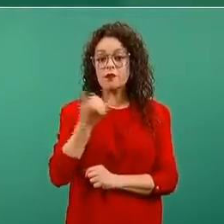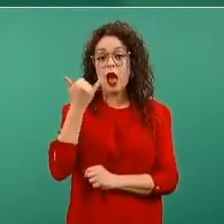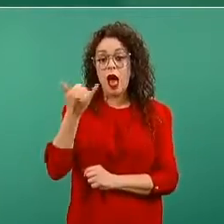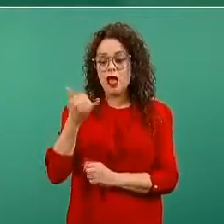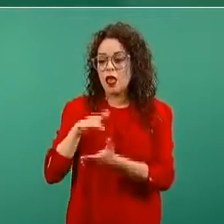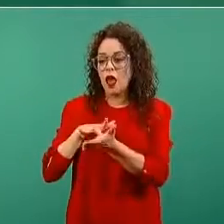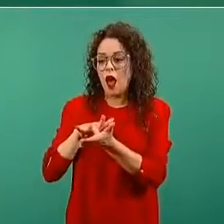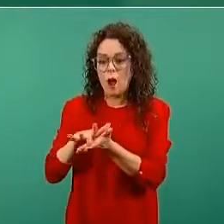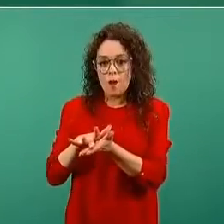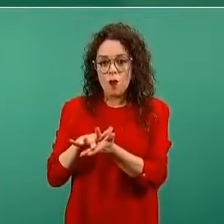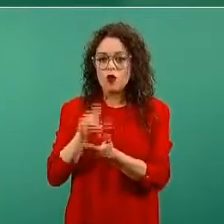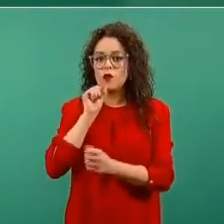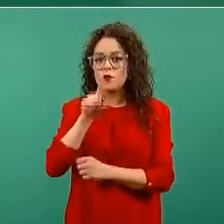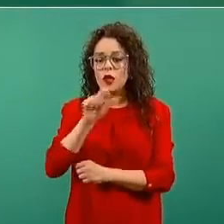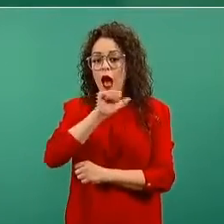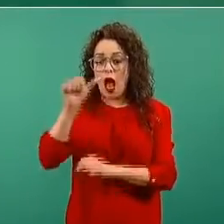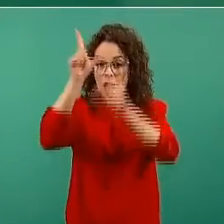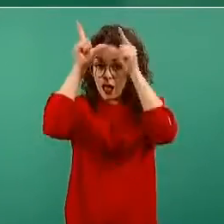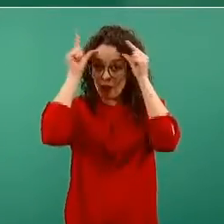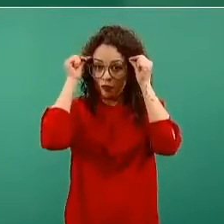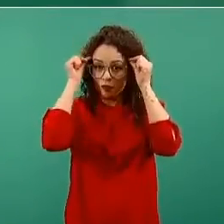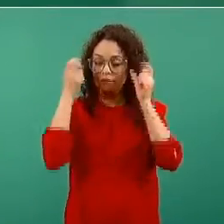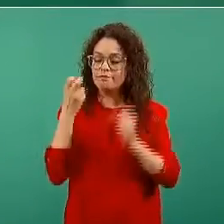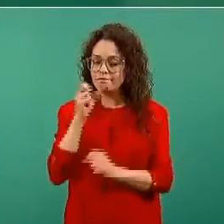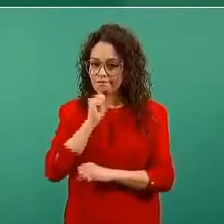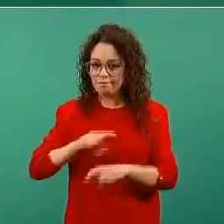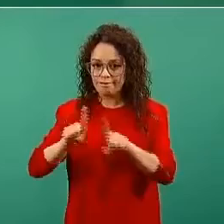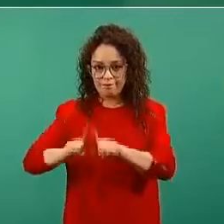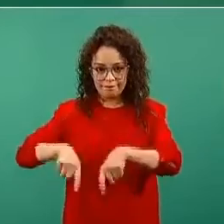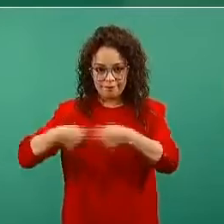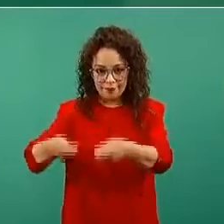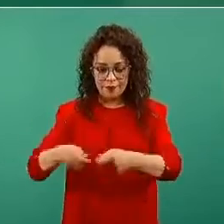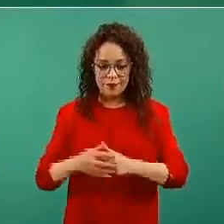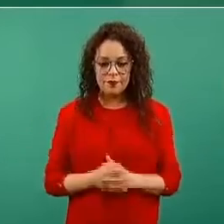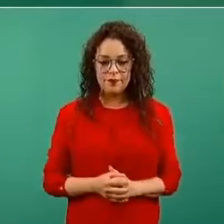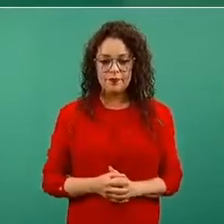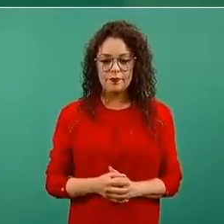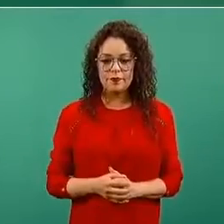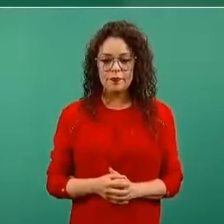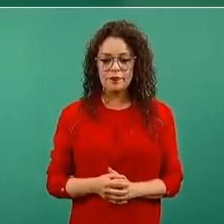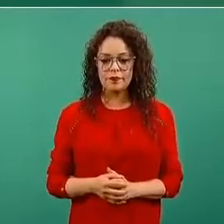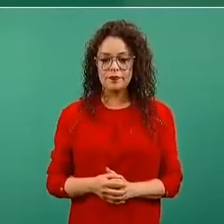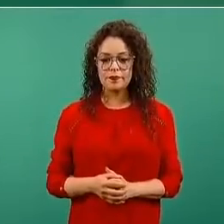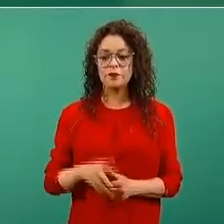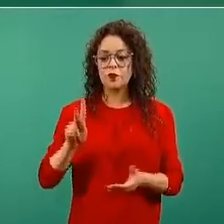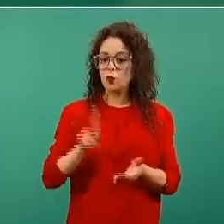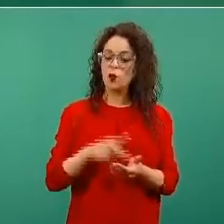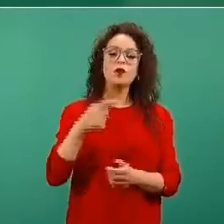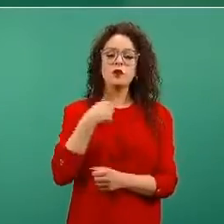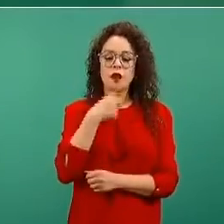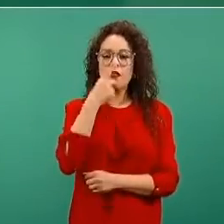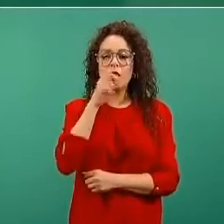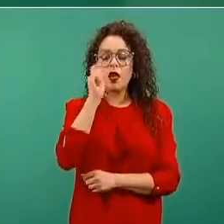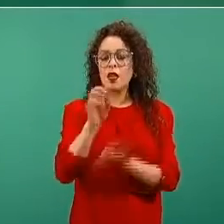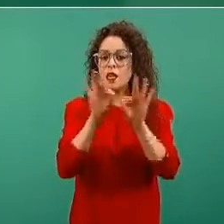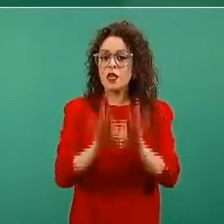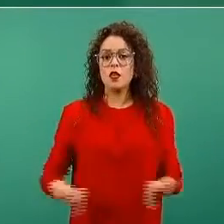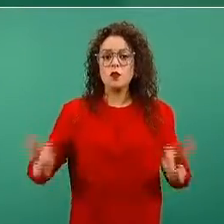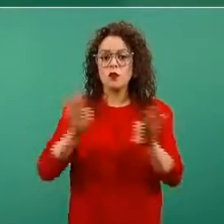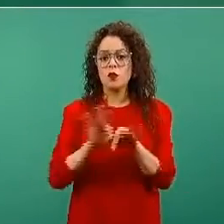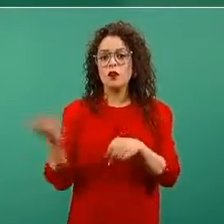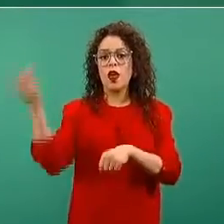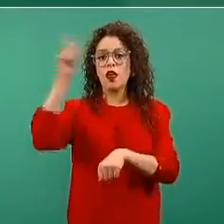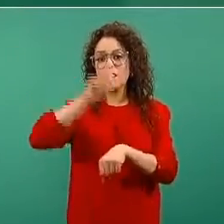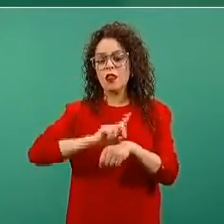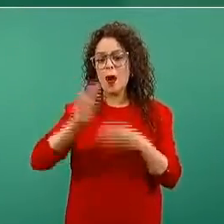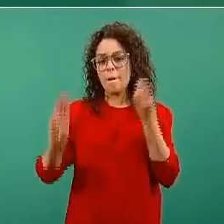enfermeras. Entonces, queremos hacer nuevamente patente la importancia del Día Mundial de la Salud.